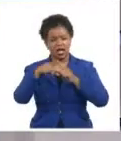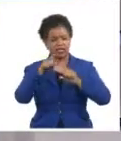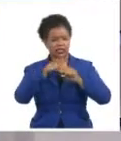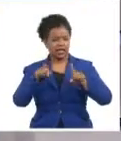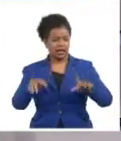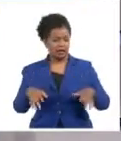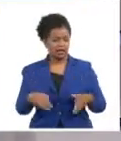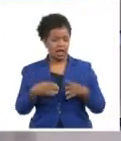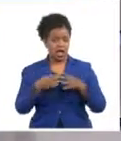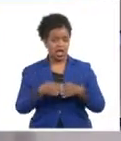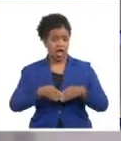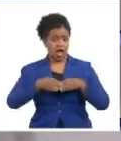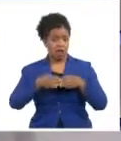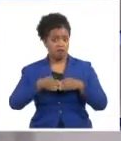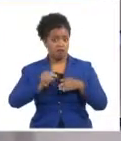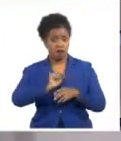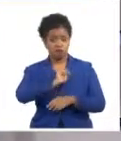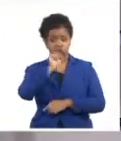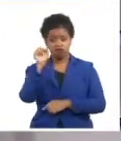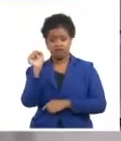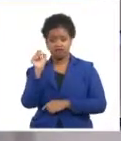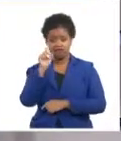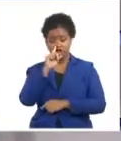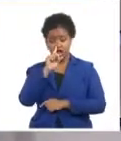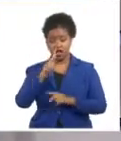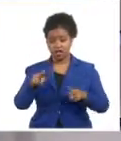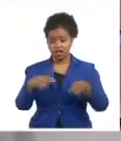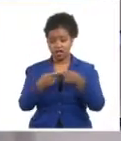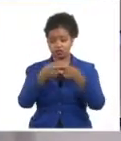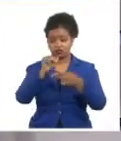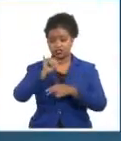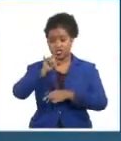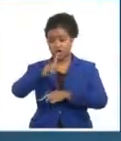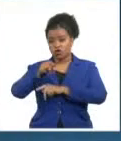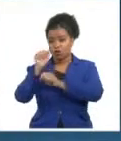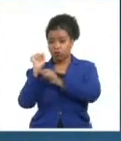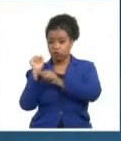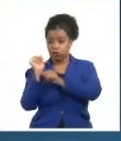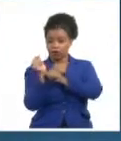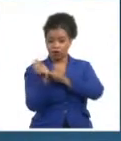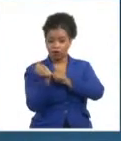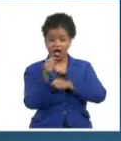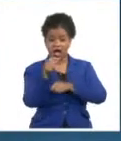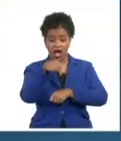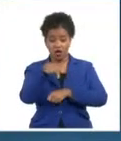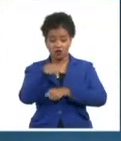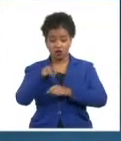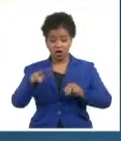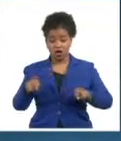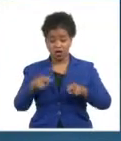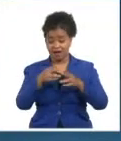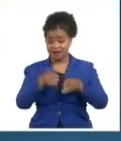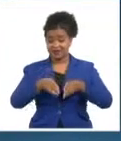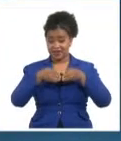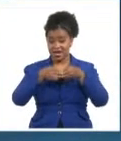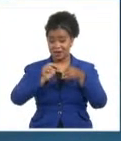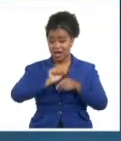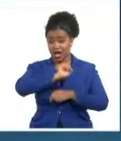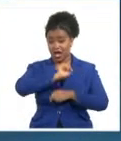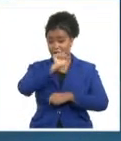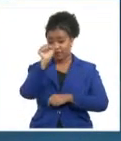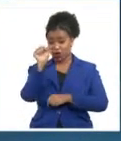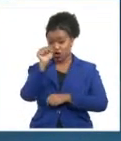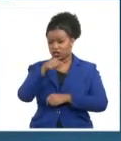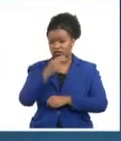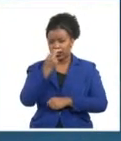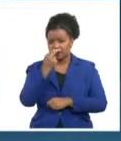Granma tomó la delantera en la gran final de la Serie 61 de béisbol. Los actuales campeones silenciaron desde bien temprano en el Estadio